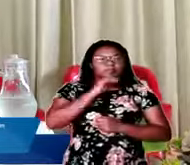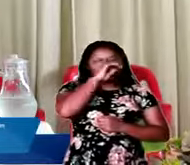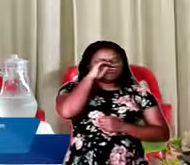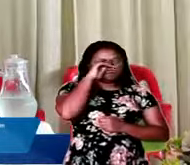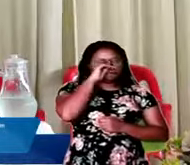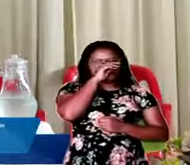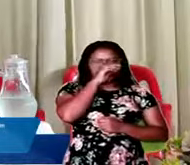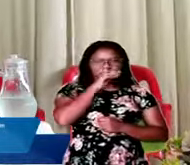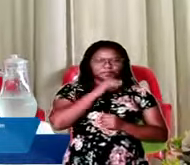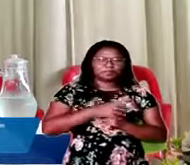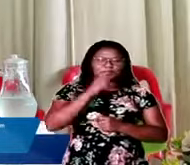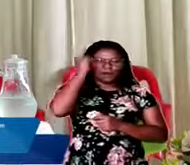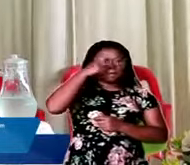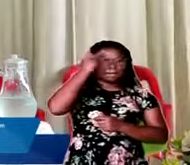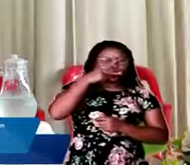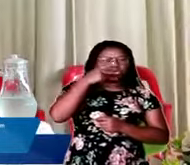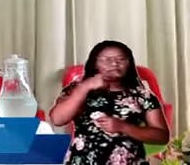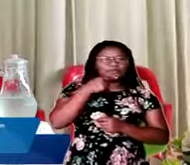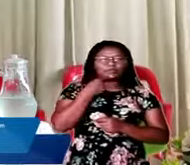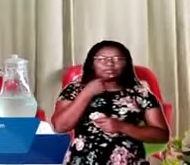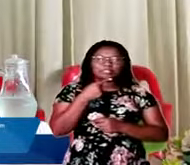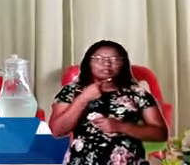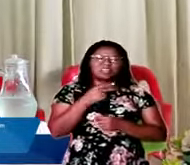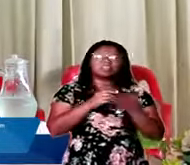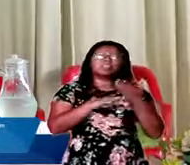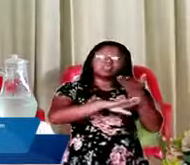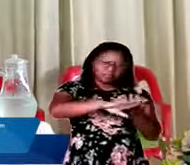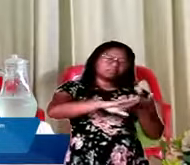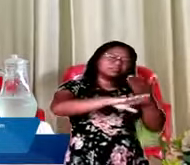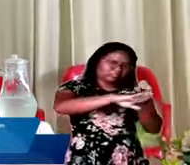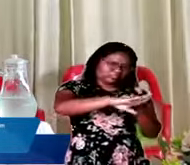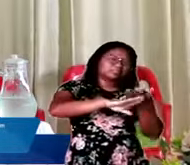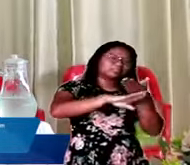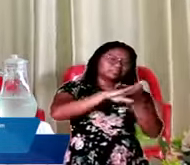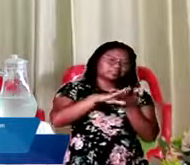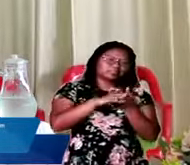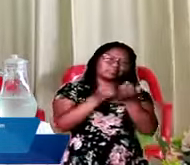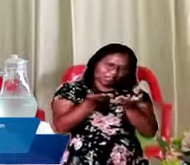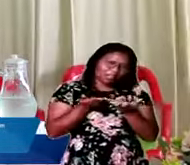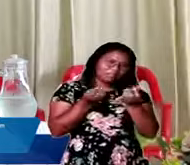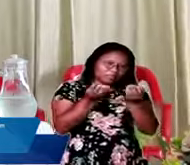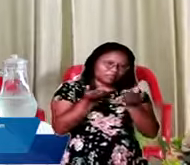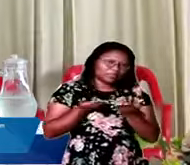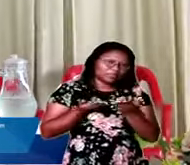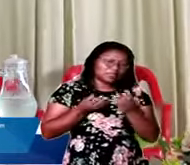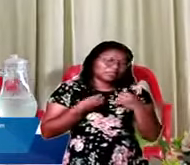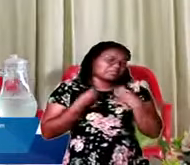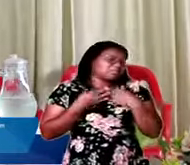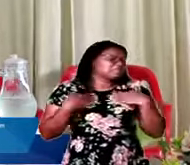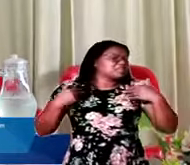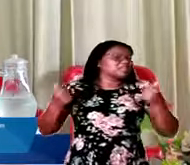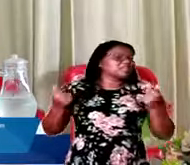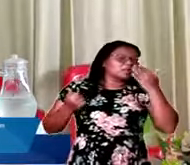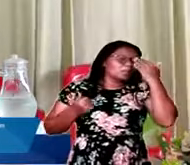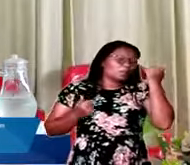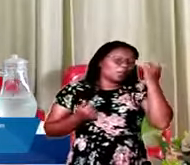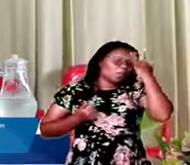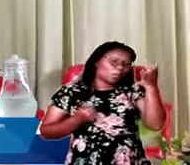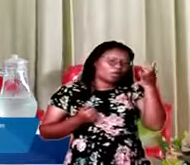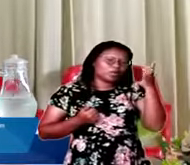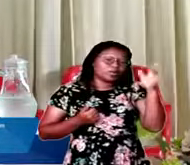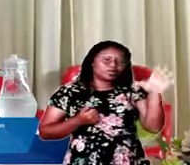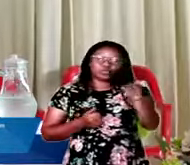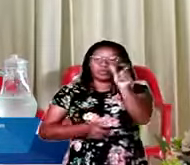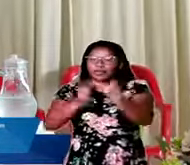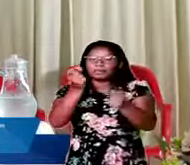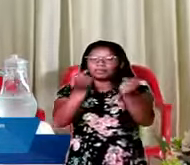Solo dicen, dame, dame, dame. Y creen que viven felices porque todo mundo les da. No, lo que debe